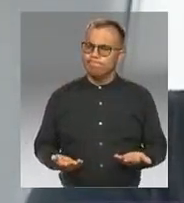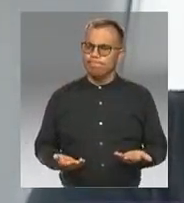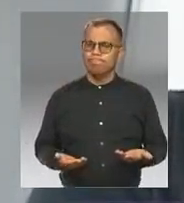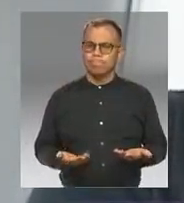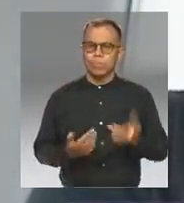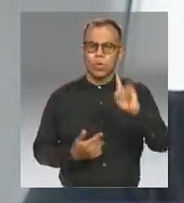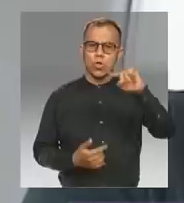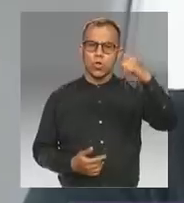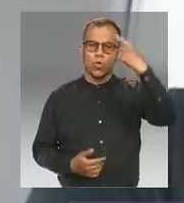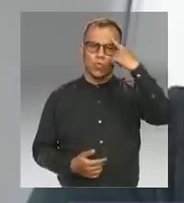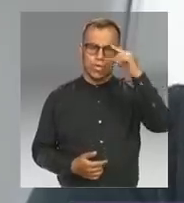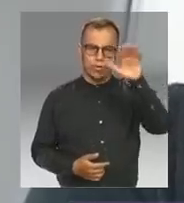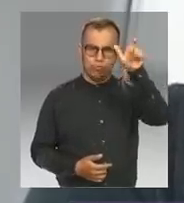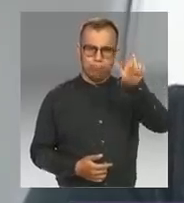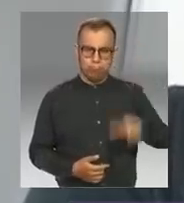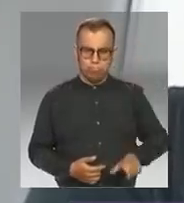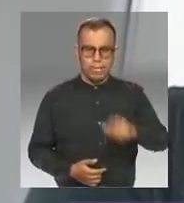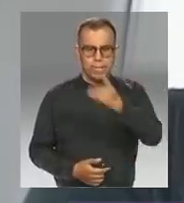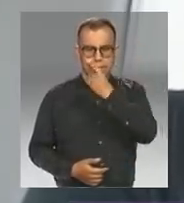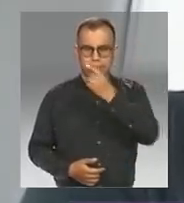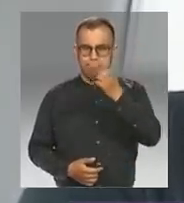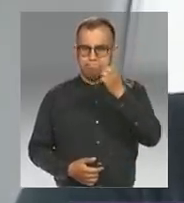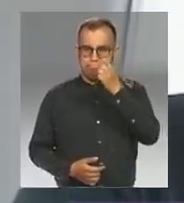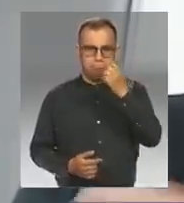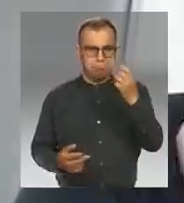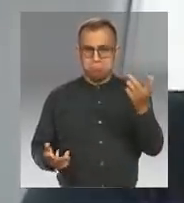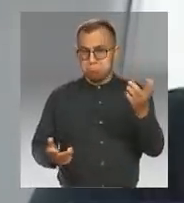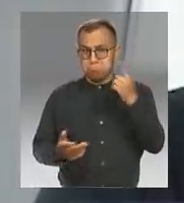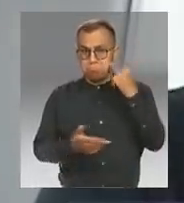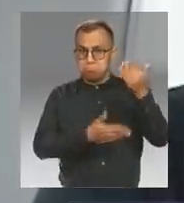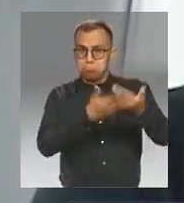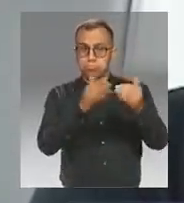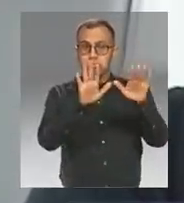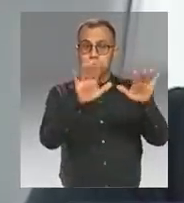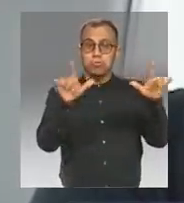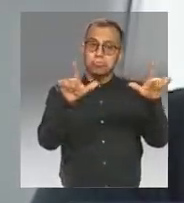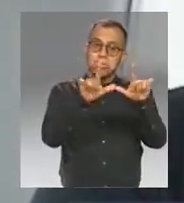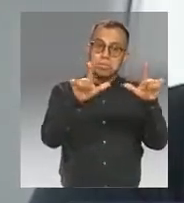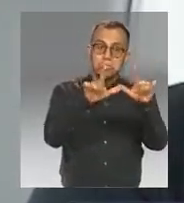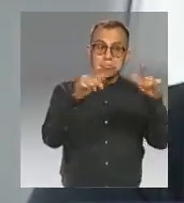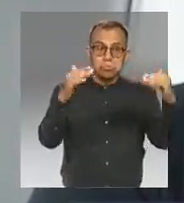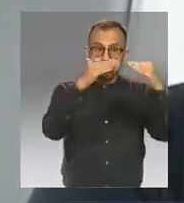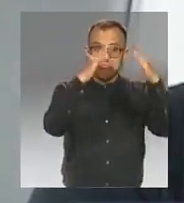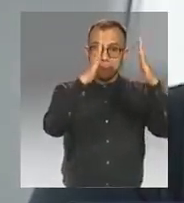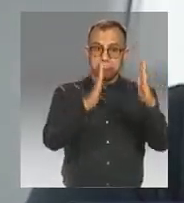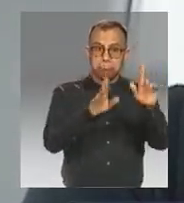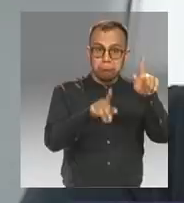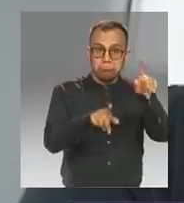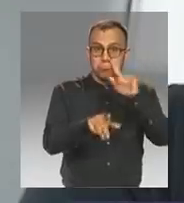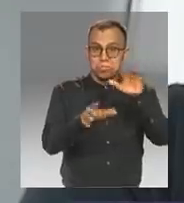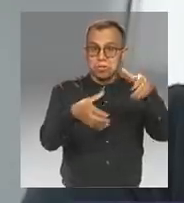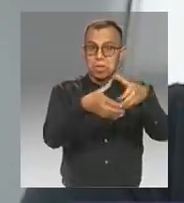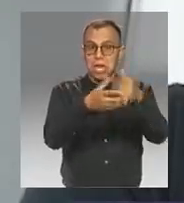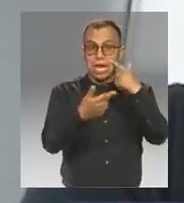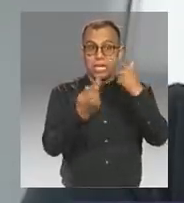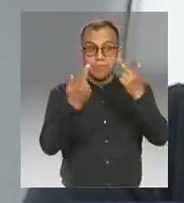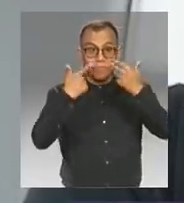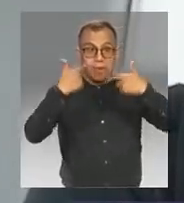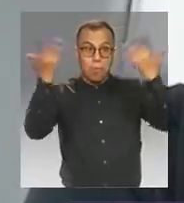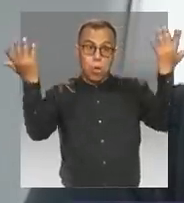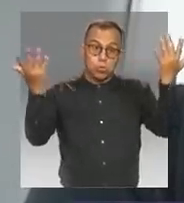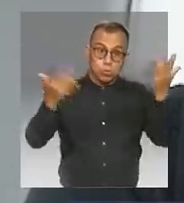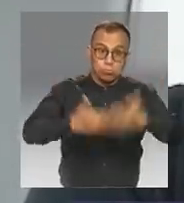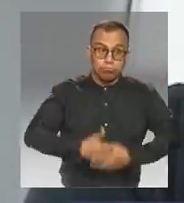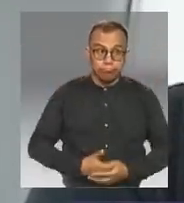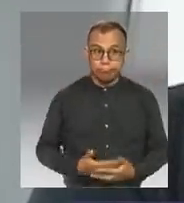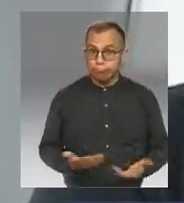el gobierno de Iván Duque, desconectado haciendo su programa en la casa estudio que tiene en el Palacio de Nariño. Entonces